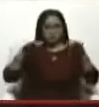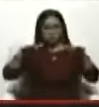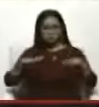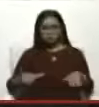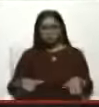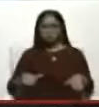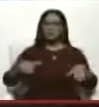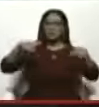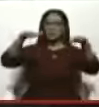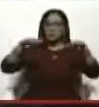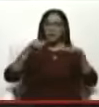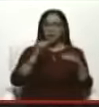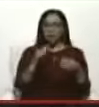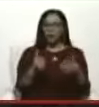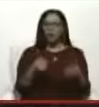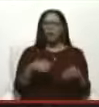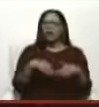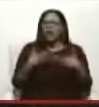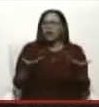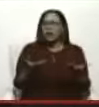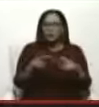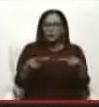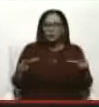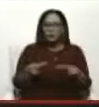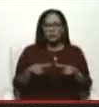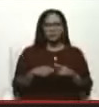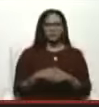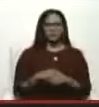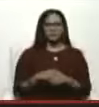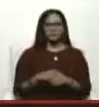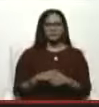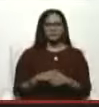ha subido, se ha mantenido? ¿Cuál es la situación sobre el terreno?